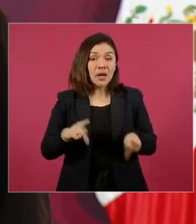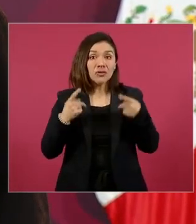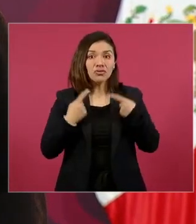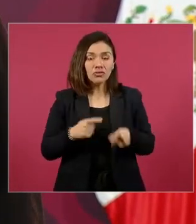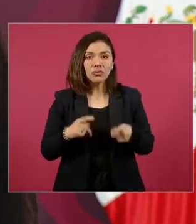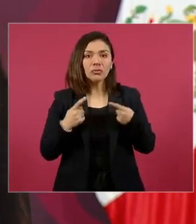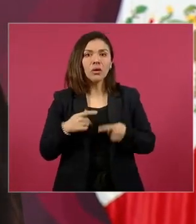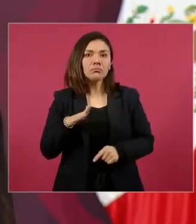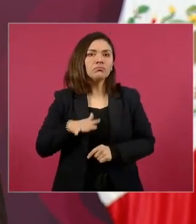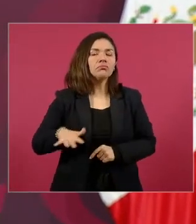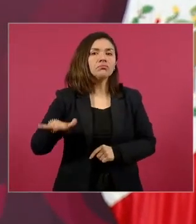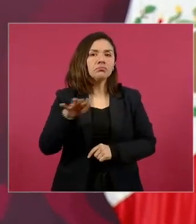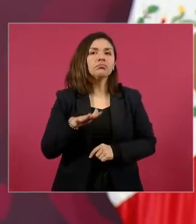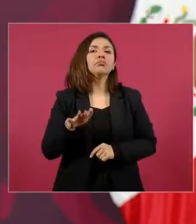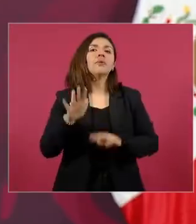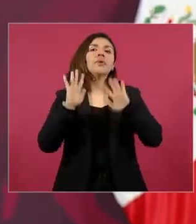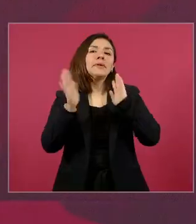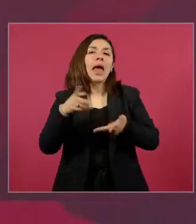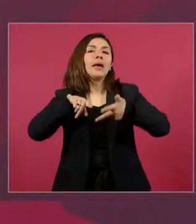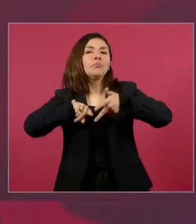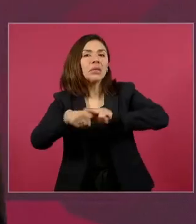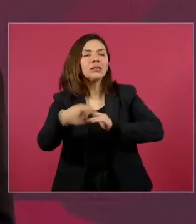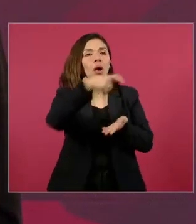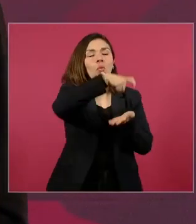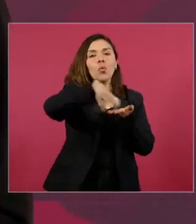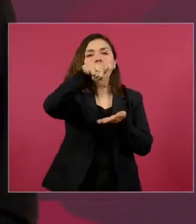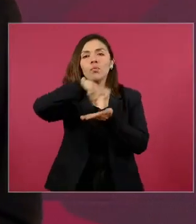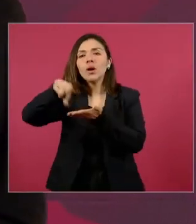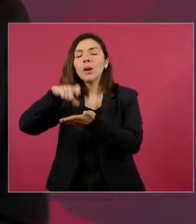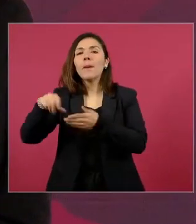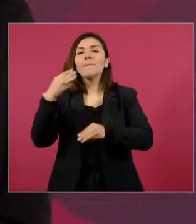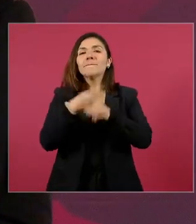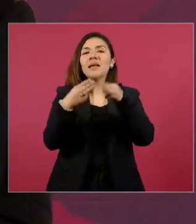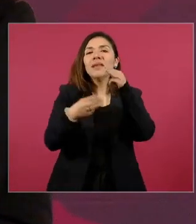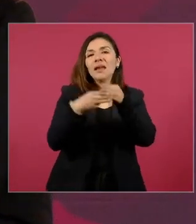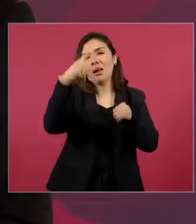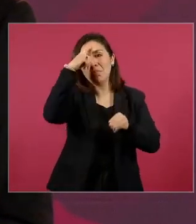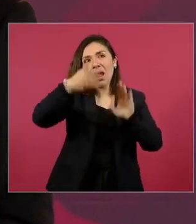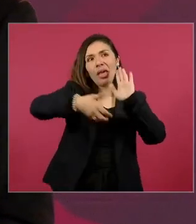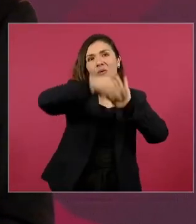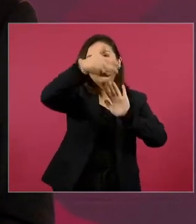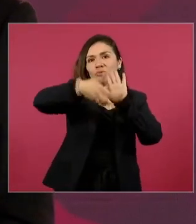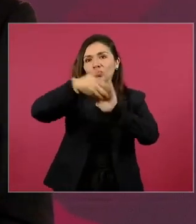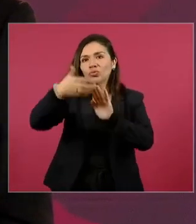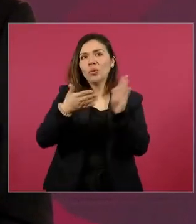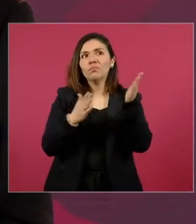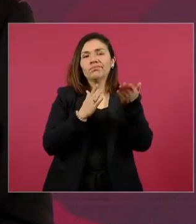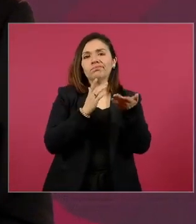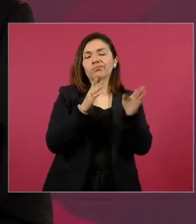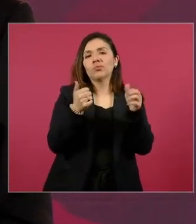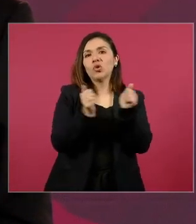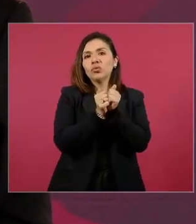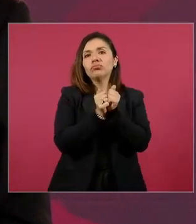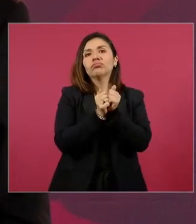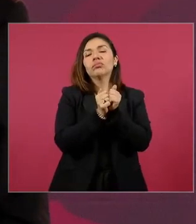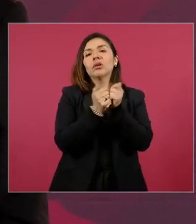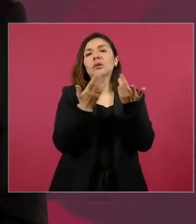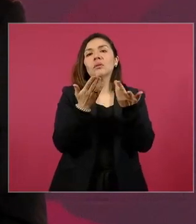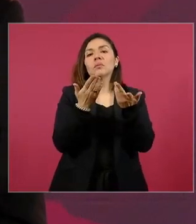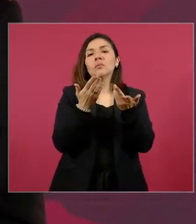está comprando sus materiales de construcción, pagando a los